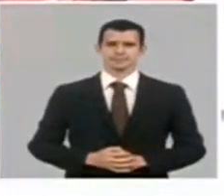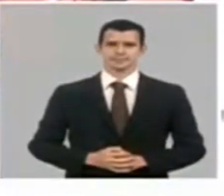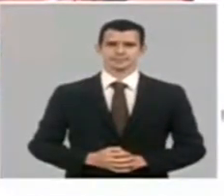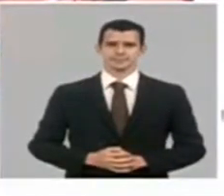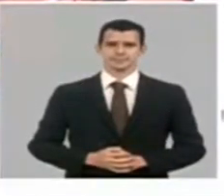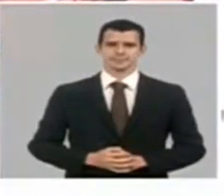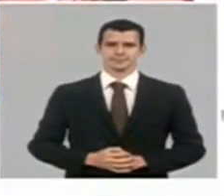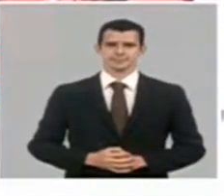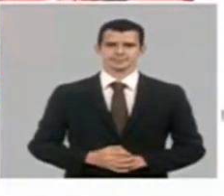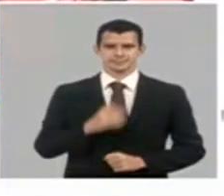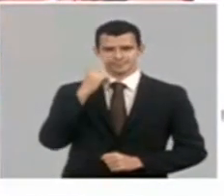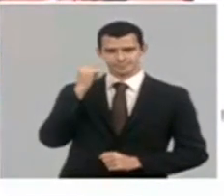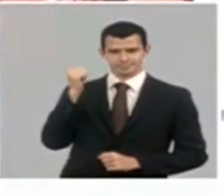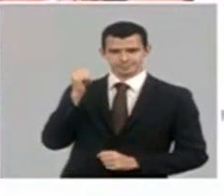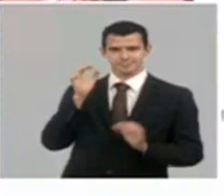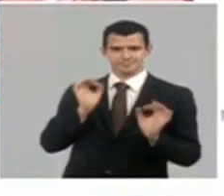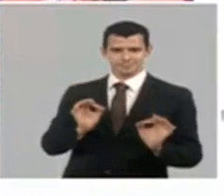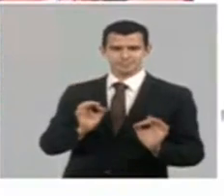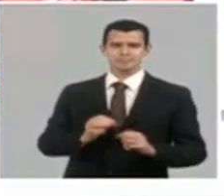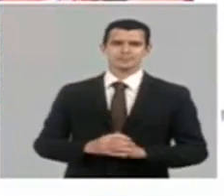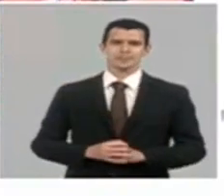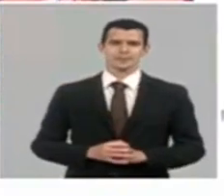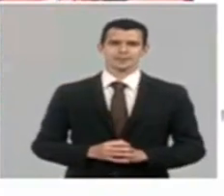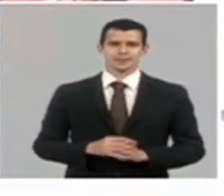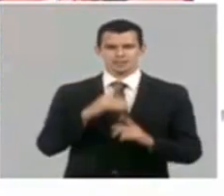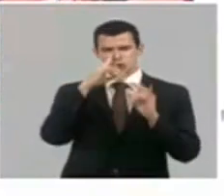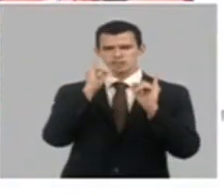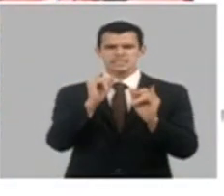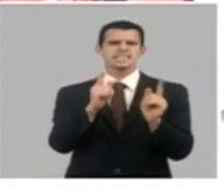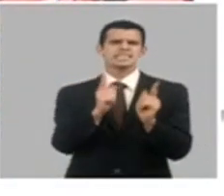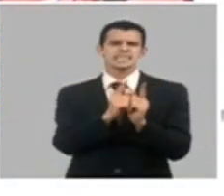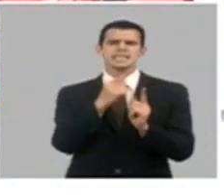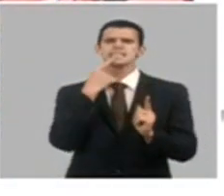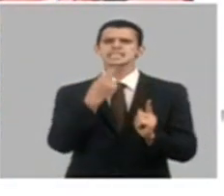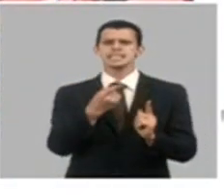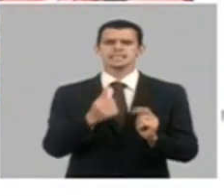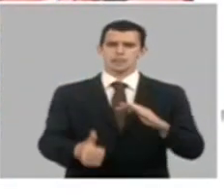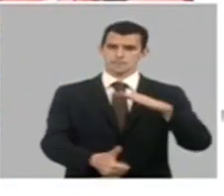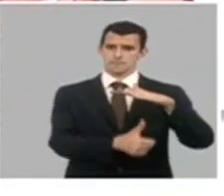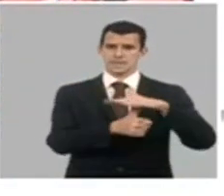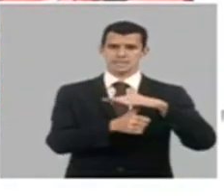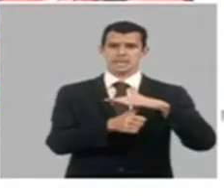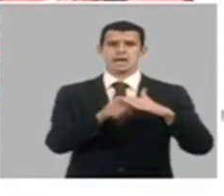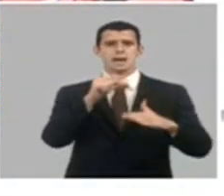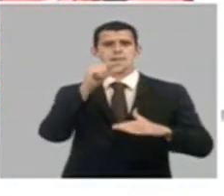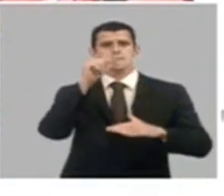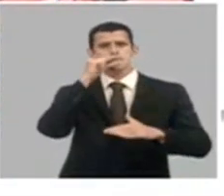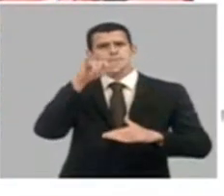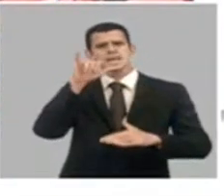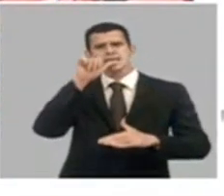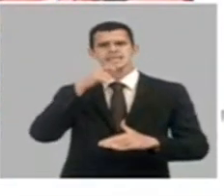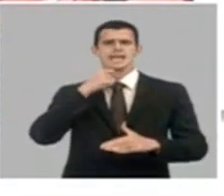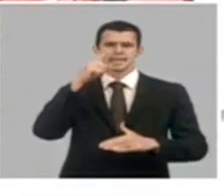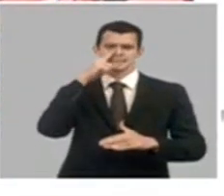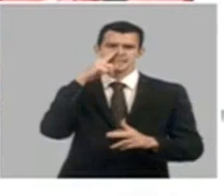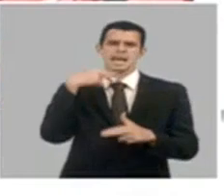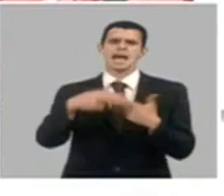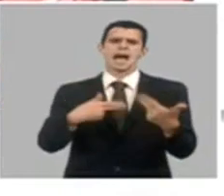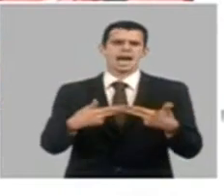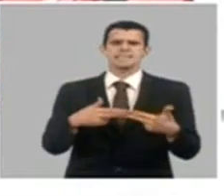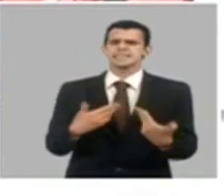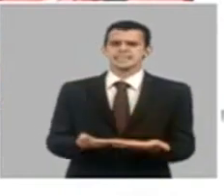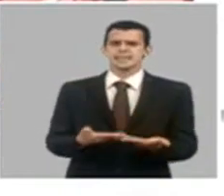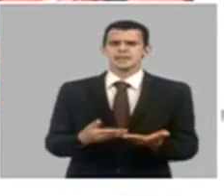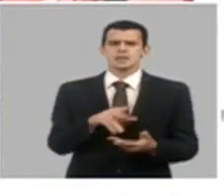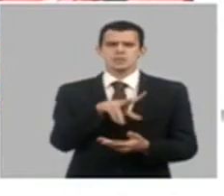acá está el cable decía que la administración badén anunció que establecerá un nuevo centro que